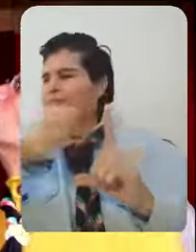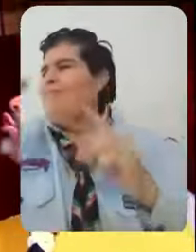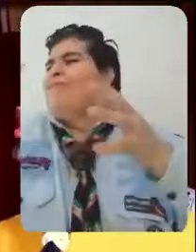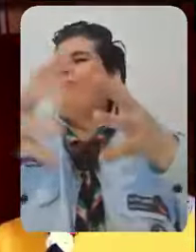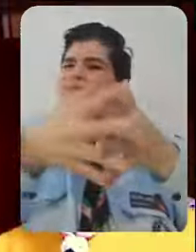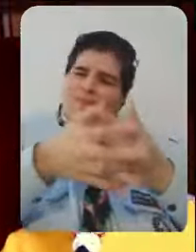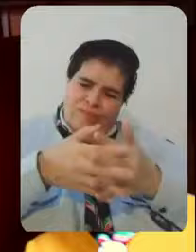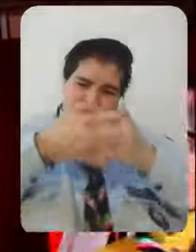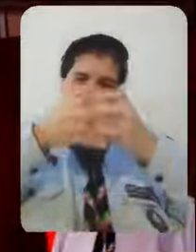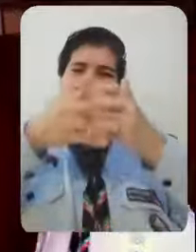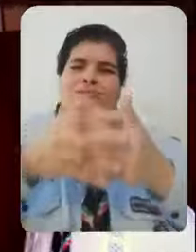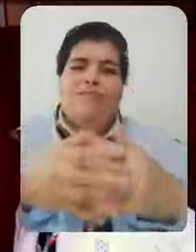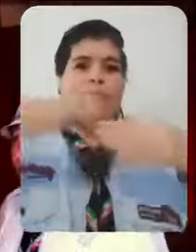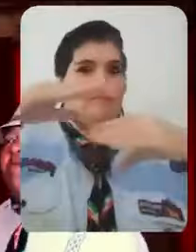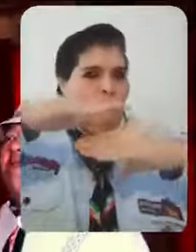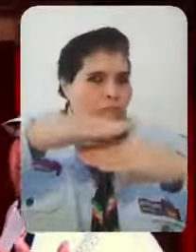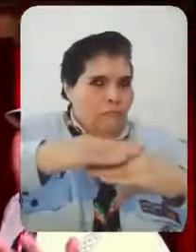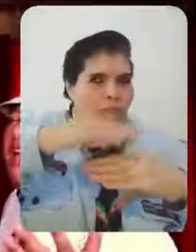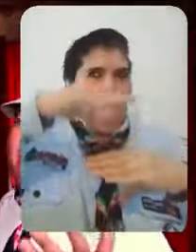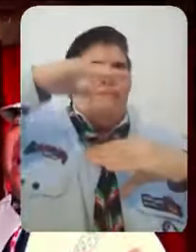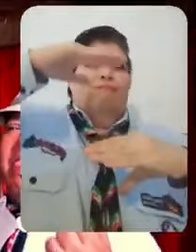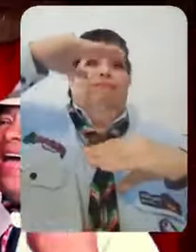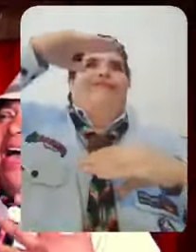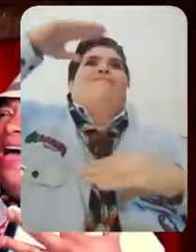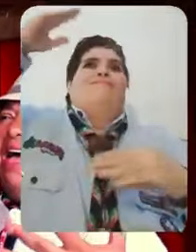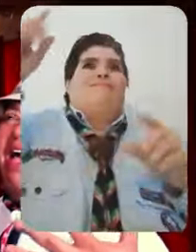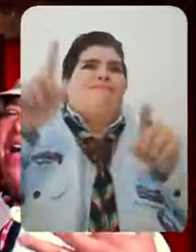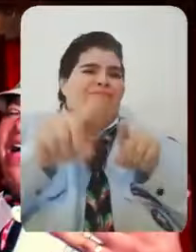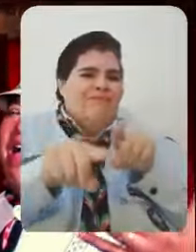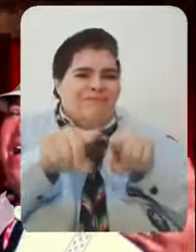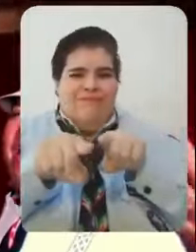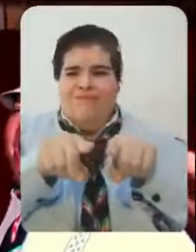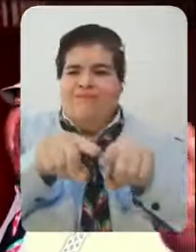lograremos juntos como gran hermandad.